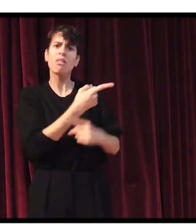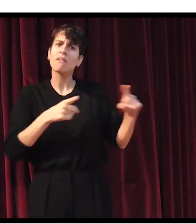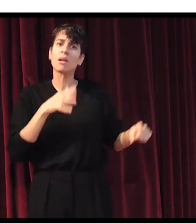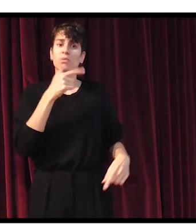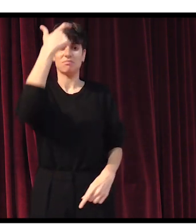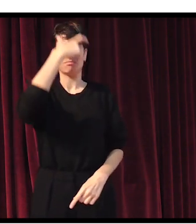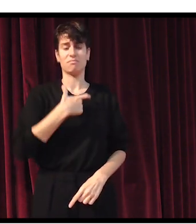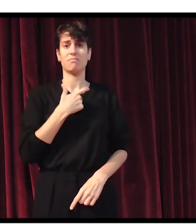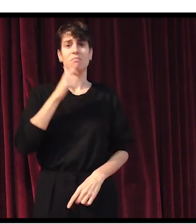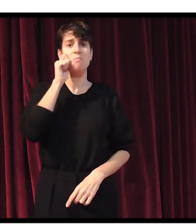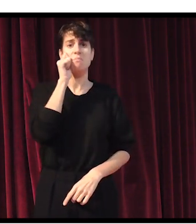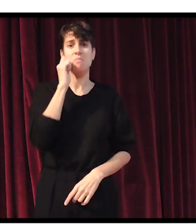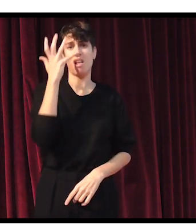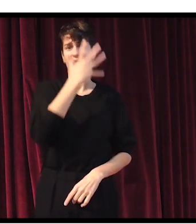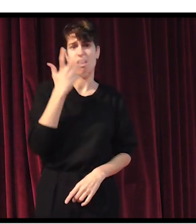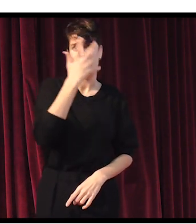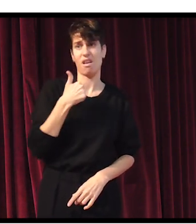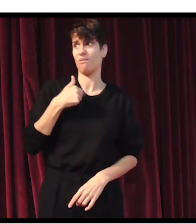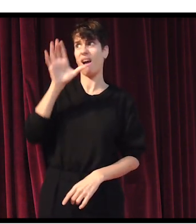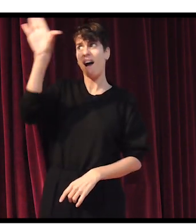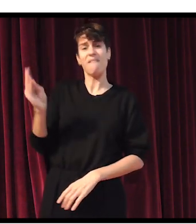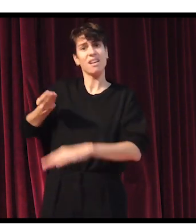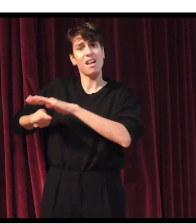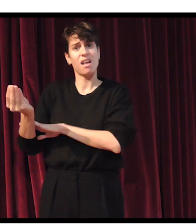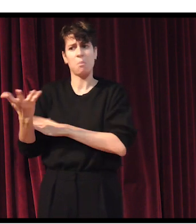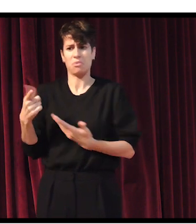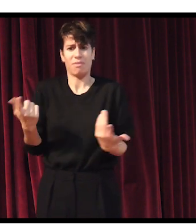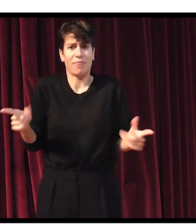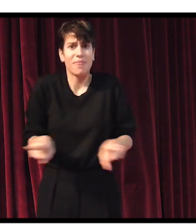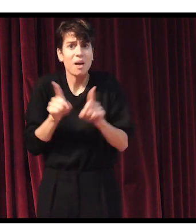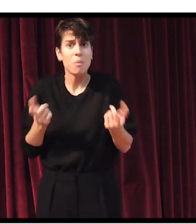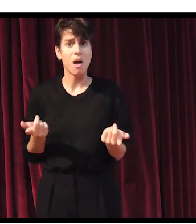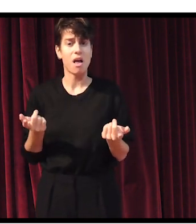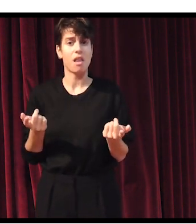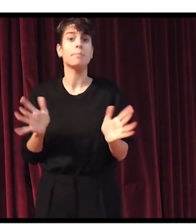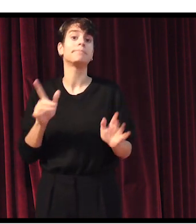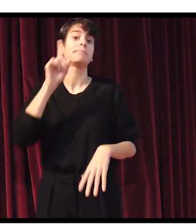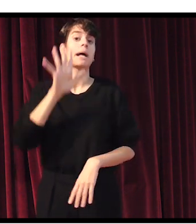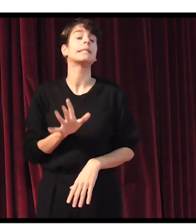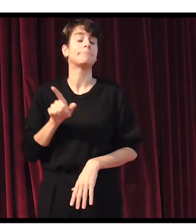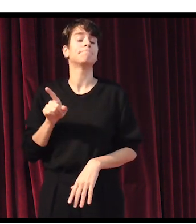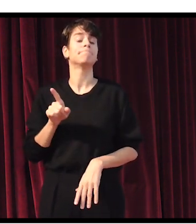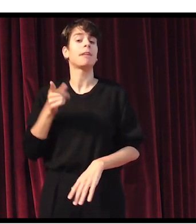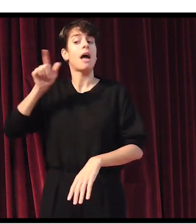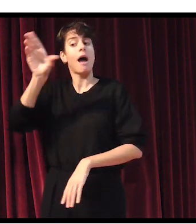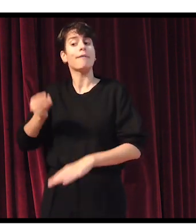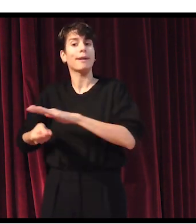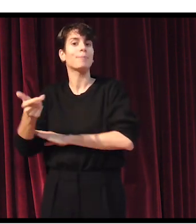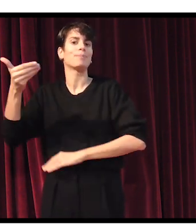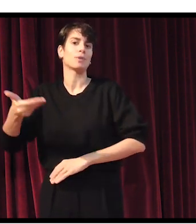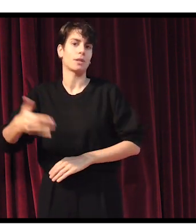yo soy negro y he nacido en África y eso es lo que menos debería importar, pero en este caso no es así. Durante mucho tiempo he